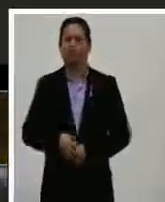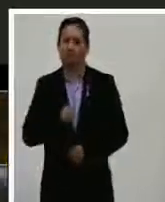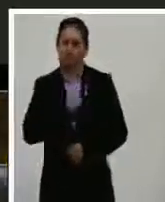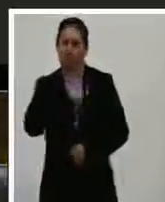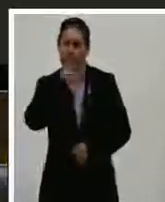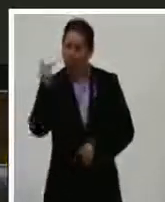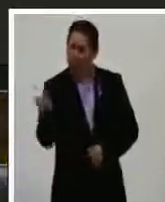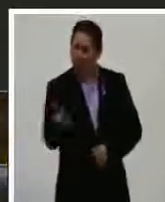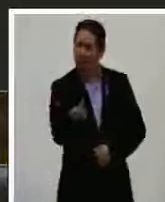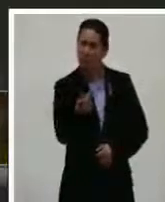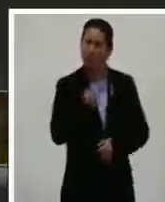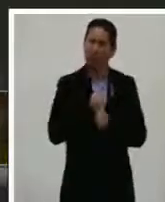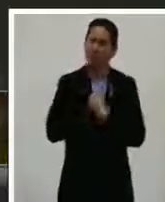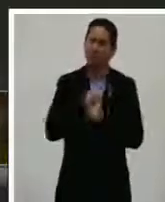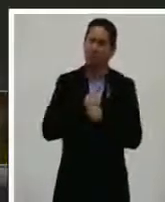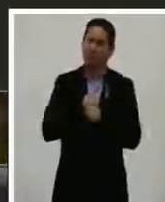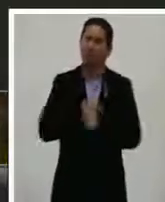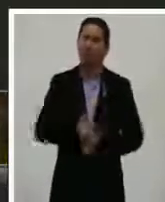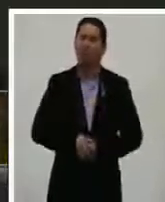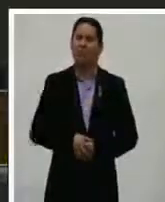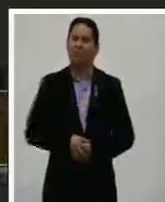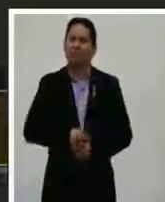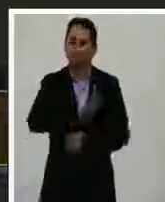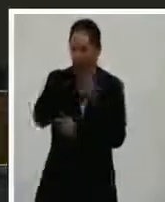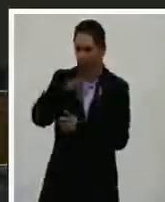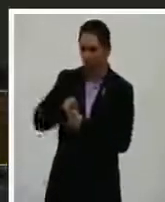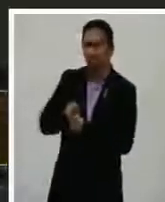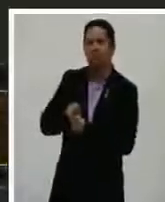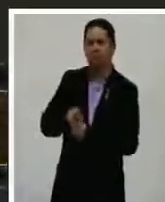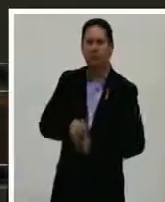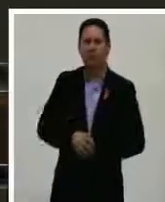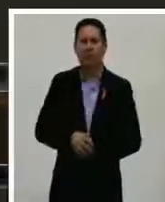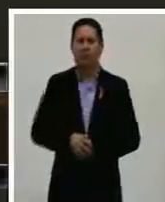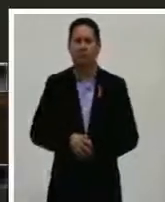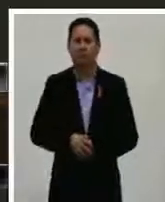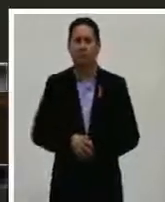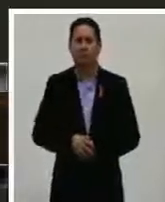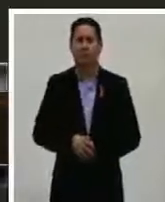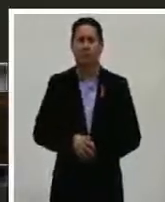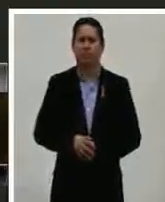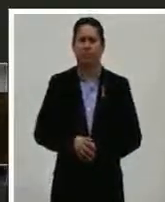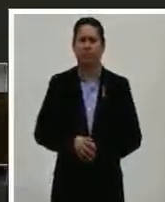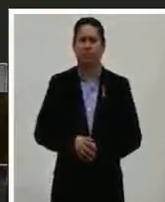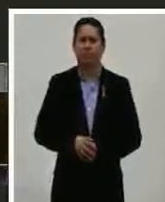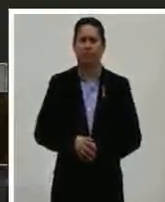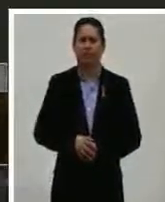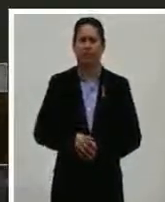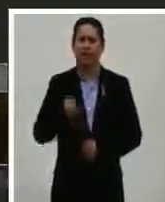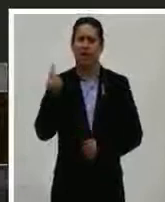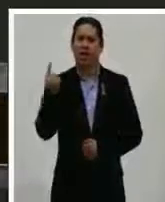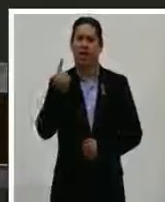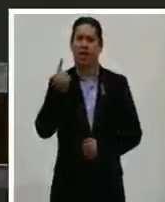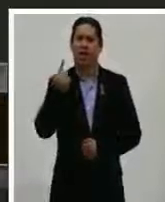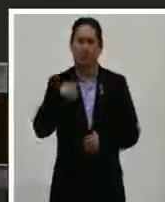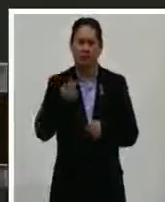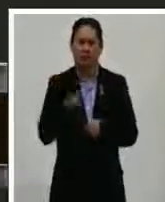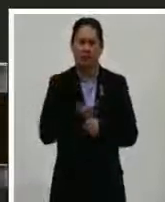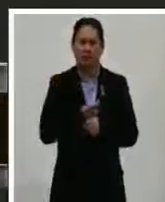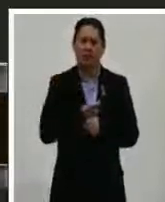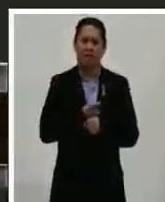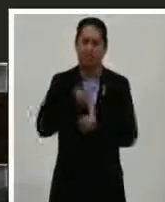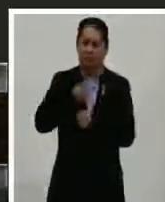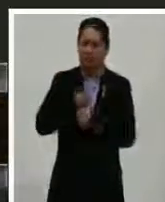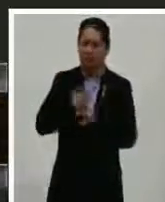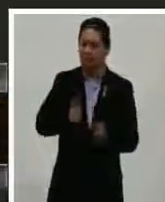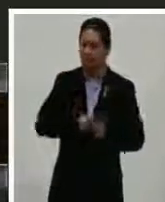pregunta porque no inicia la investigación con completa sería qué tiene que pasar primero a la cámara de senadores